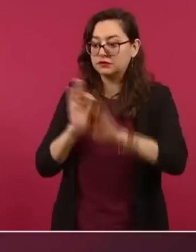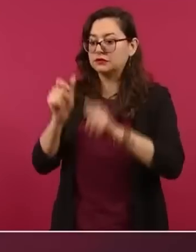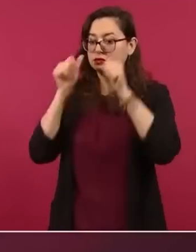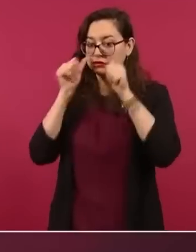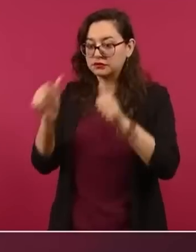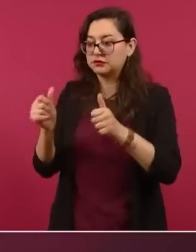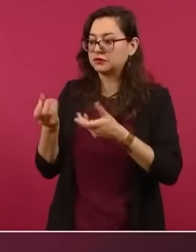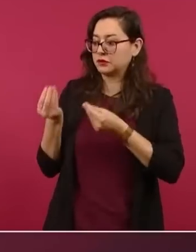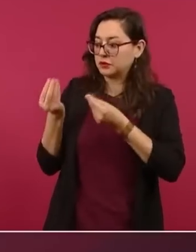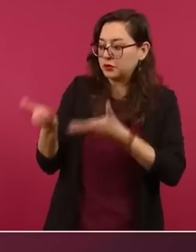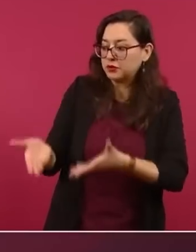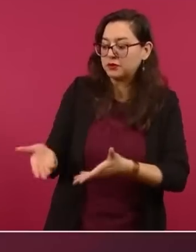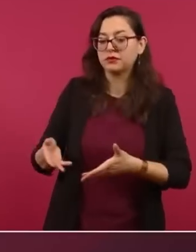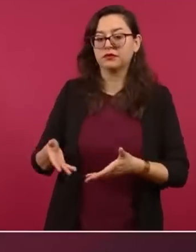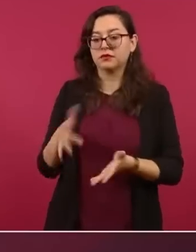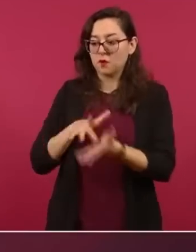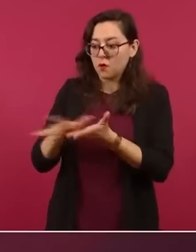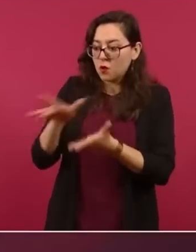ayudarlos.